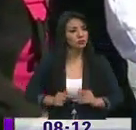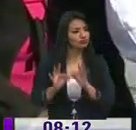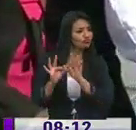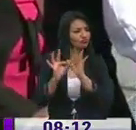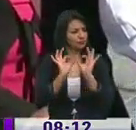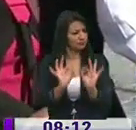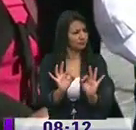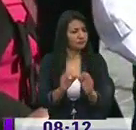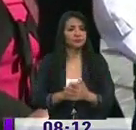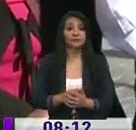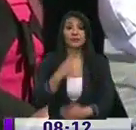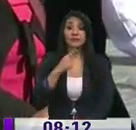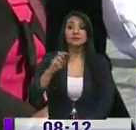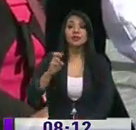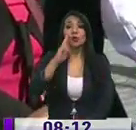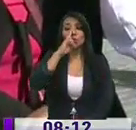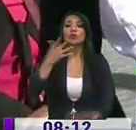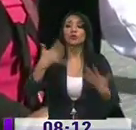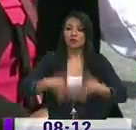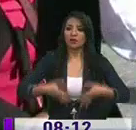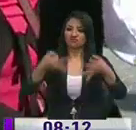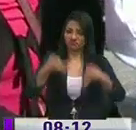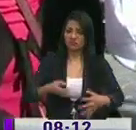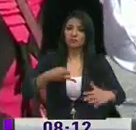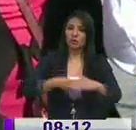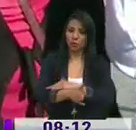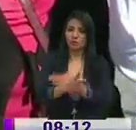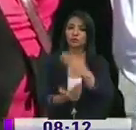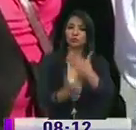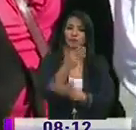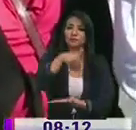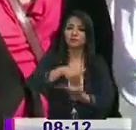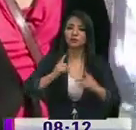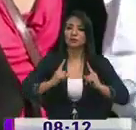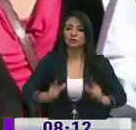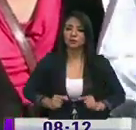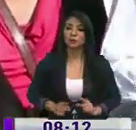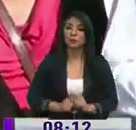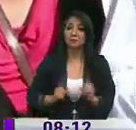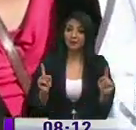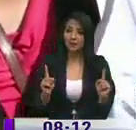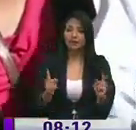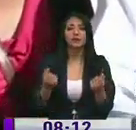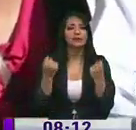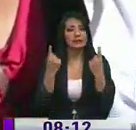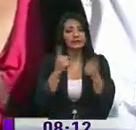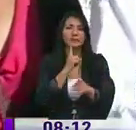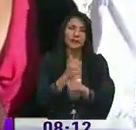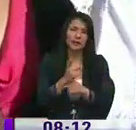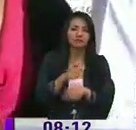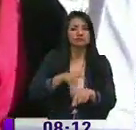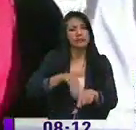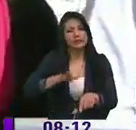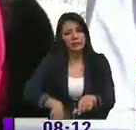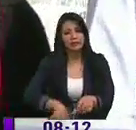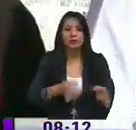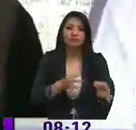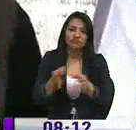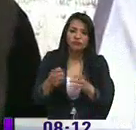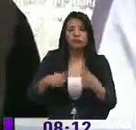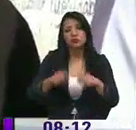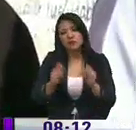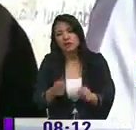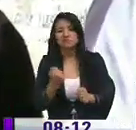remodelado? En junio debió ya haberse entregado. Sin embargo, nosotros entendiendo que pudiese existir alguna prórroga